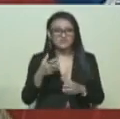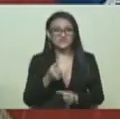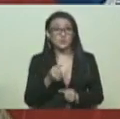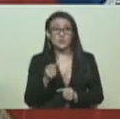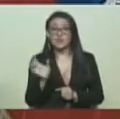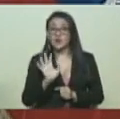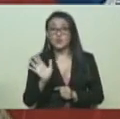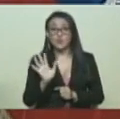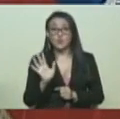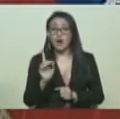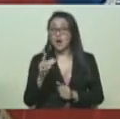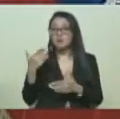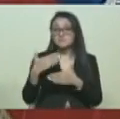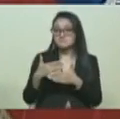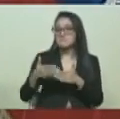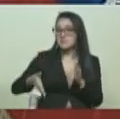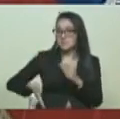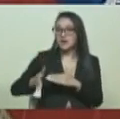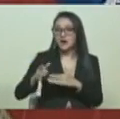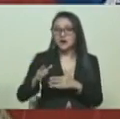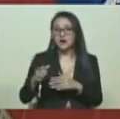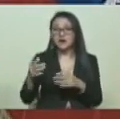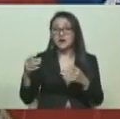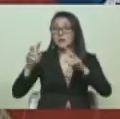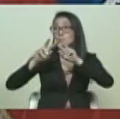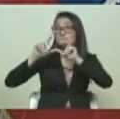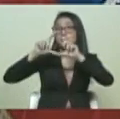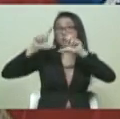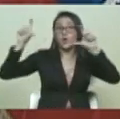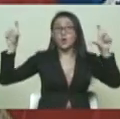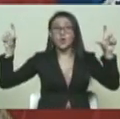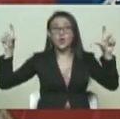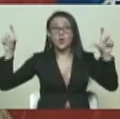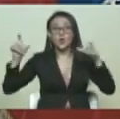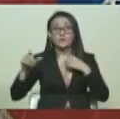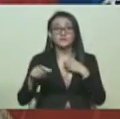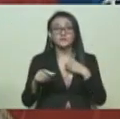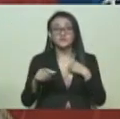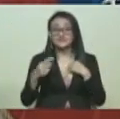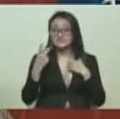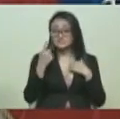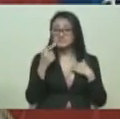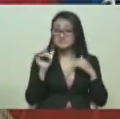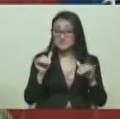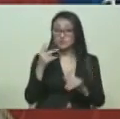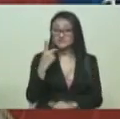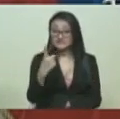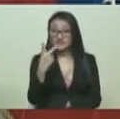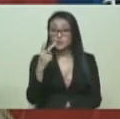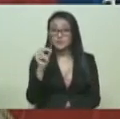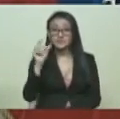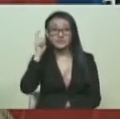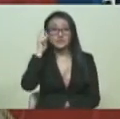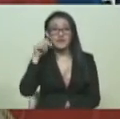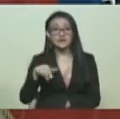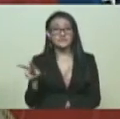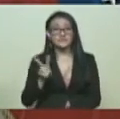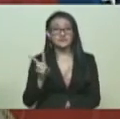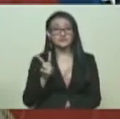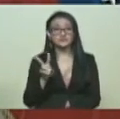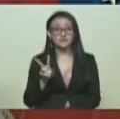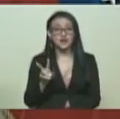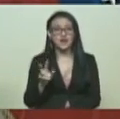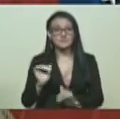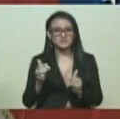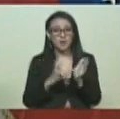no obstaculizando el paso, ya no colocando guayas, como lo hicieron 120 días aquí en Venezuela, desde